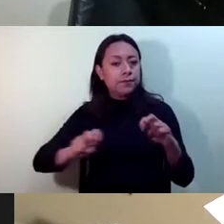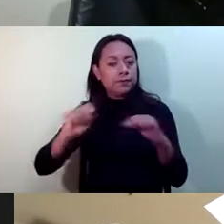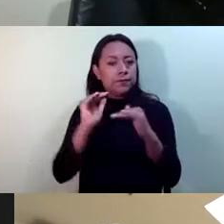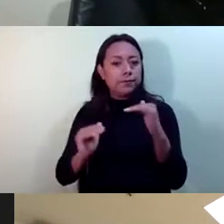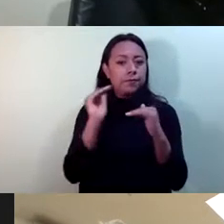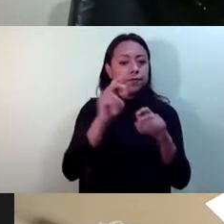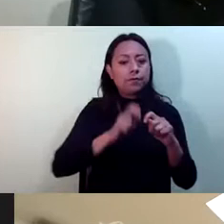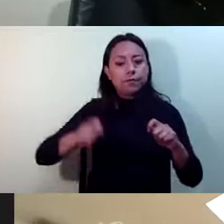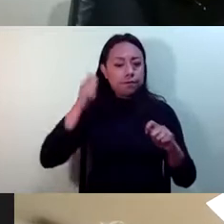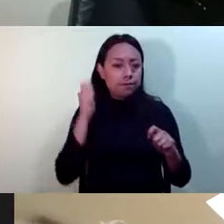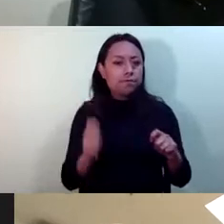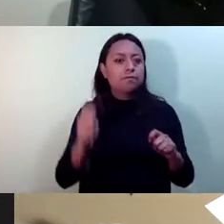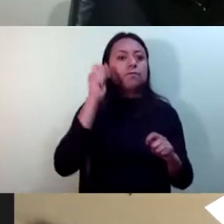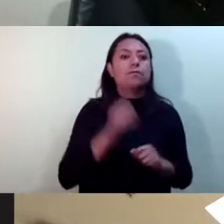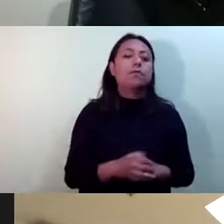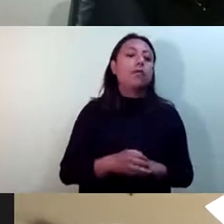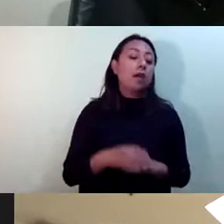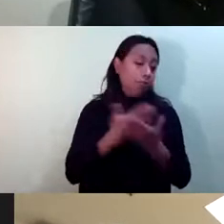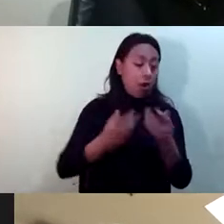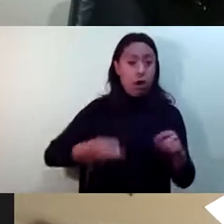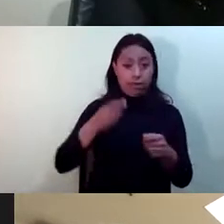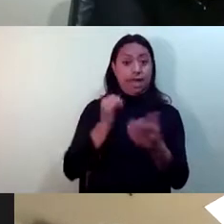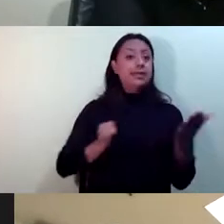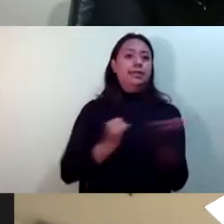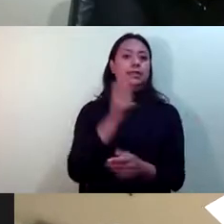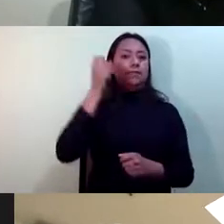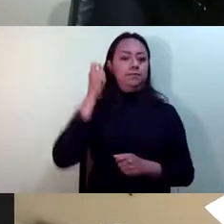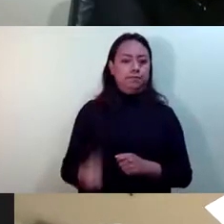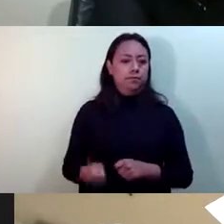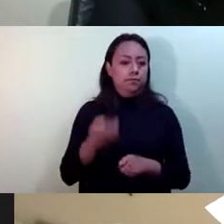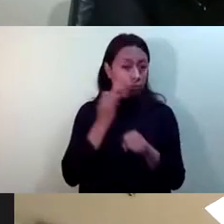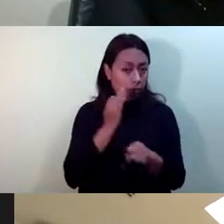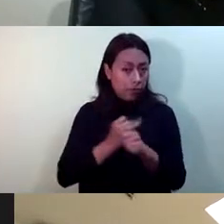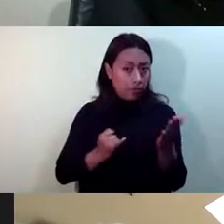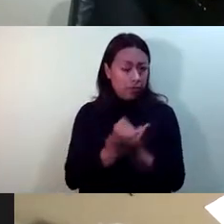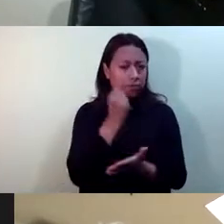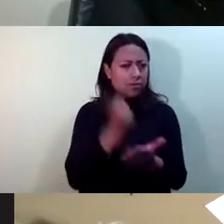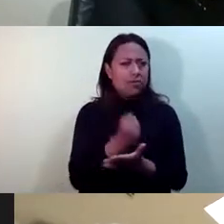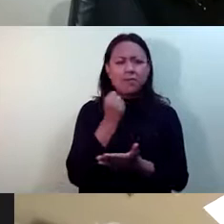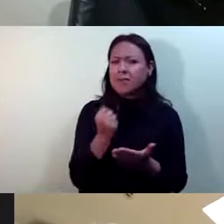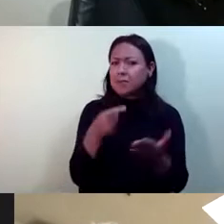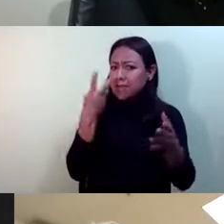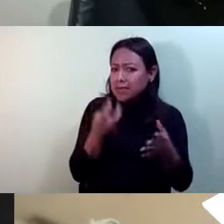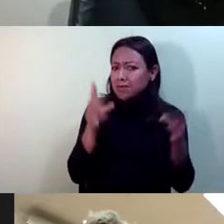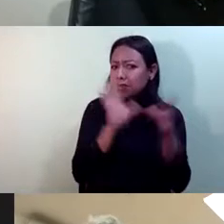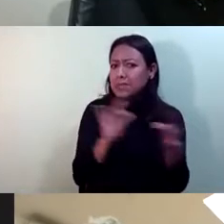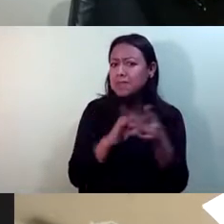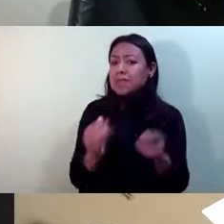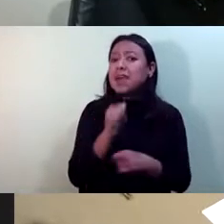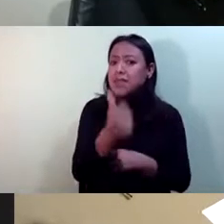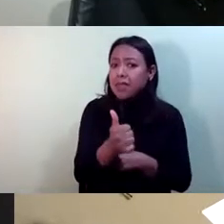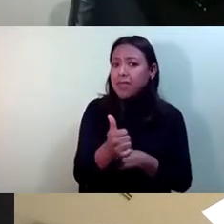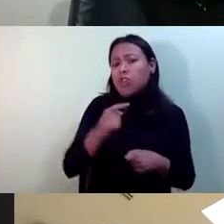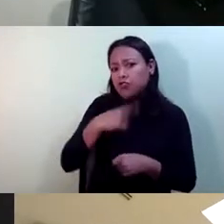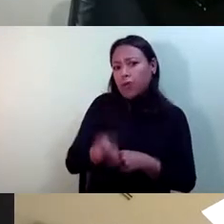y derivó en la sentencia. De eso no hay media sílaba en el dictamen. Mi pregunta sería, ¿por qué no hace referencia el dictamen a